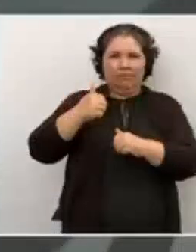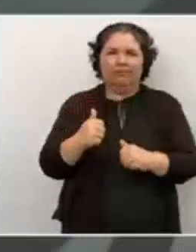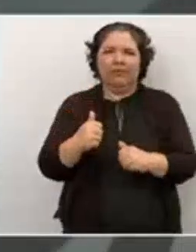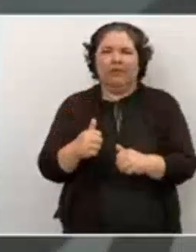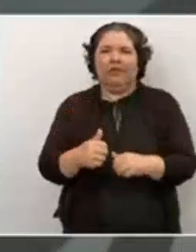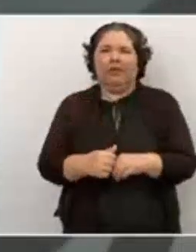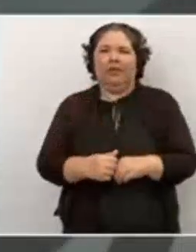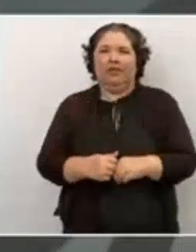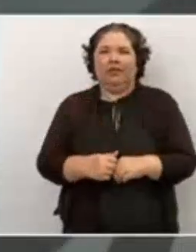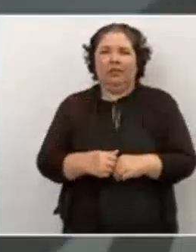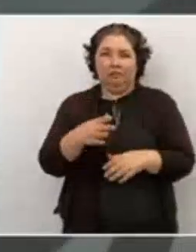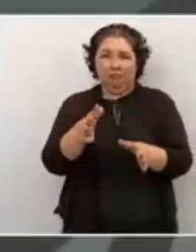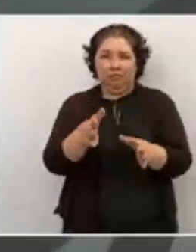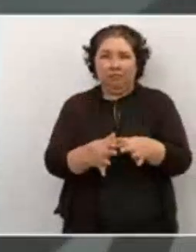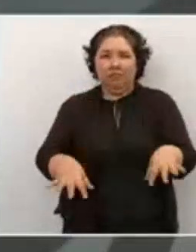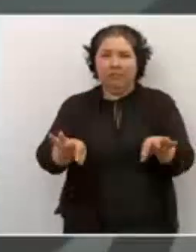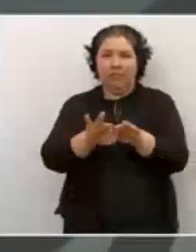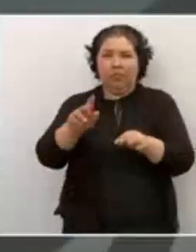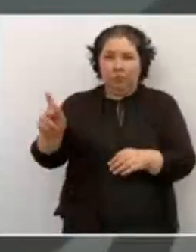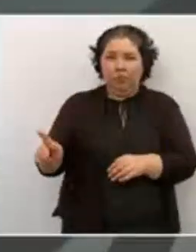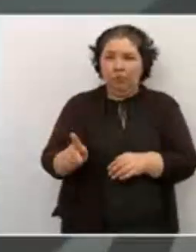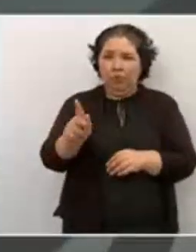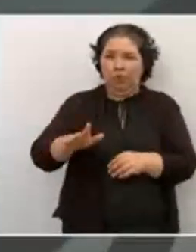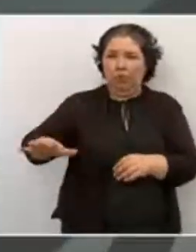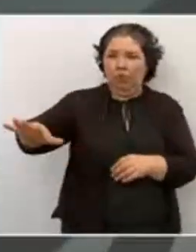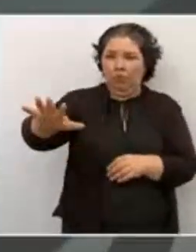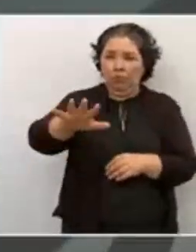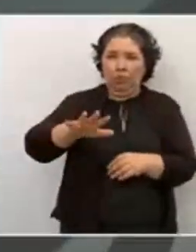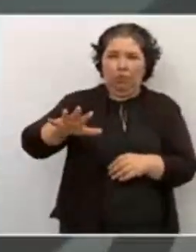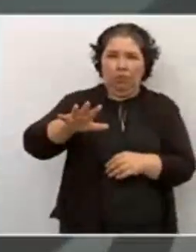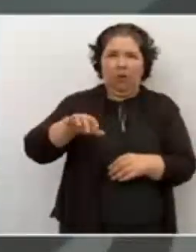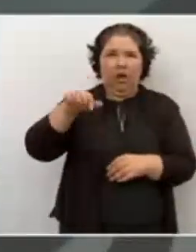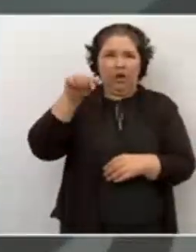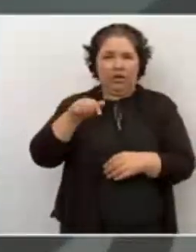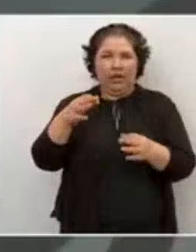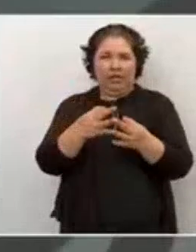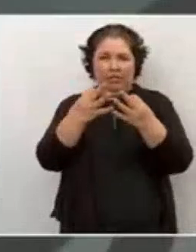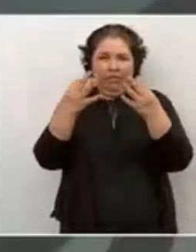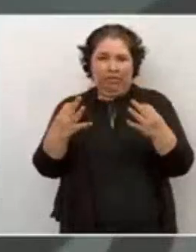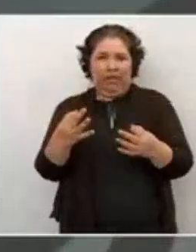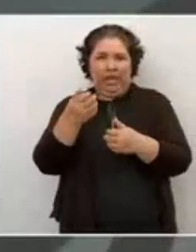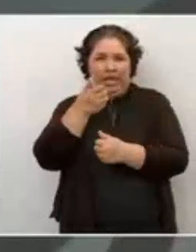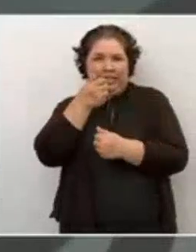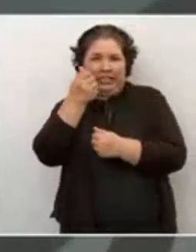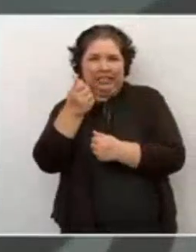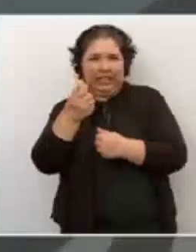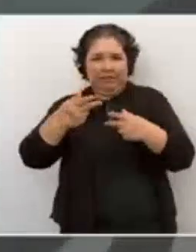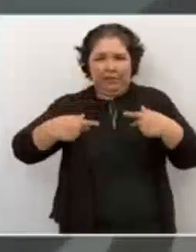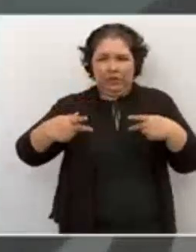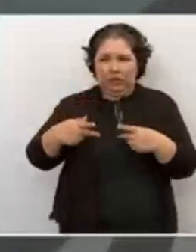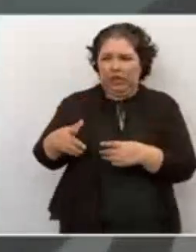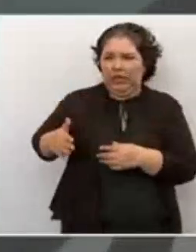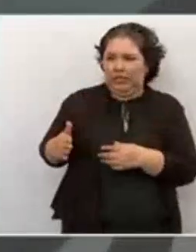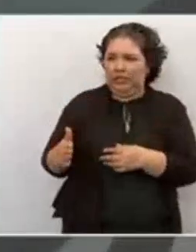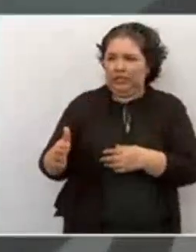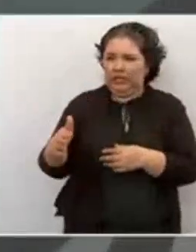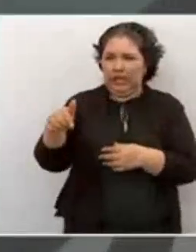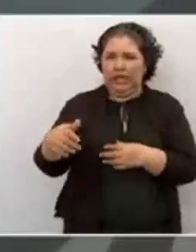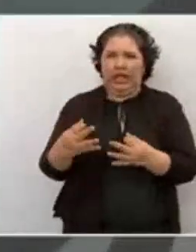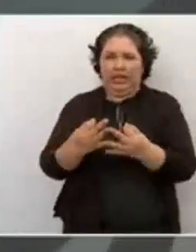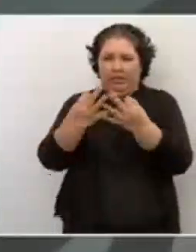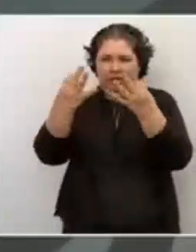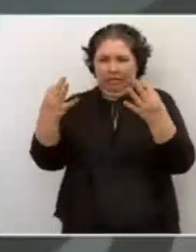pueblo en el centro. Desde la tierra de los cañeros en la sierra, de pescadores en la costa, desde esta tierra fértil